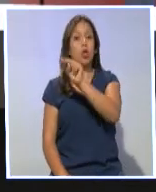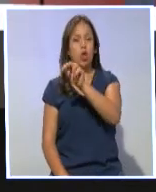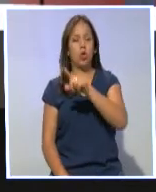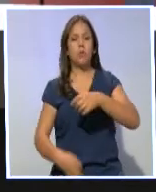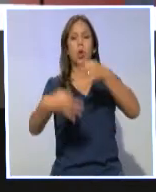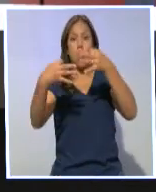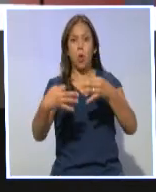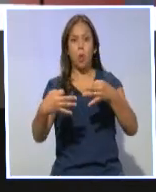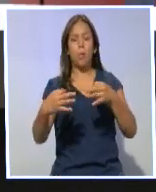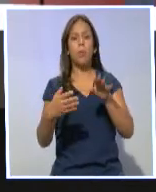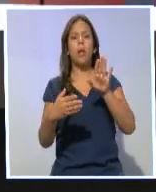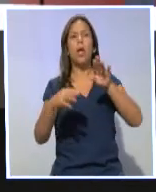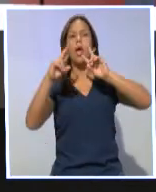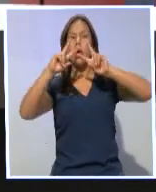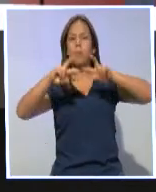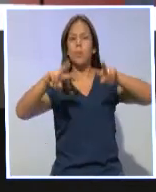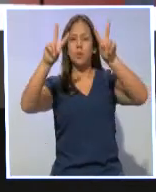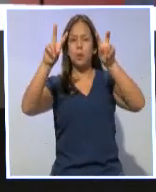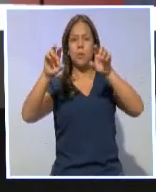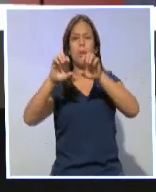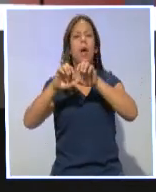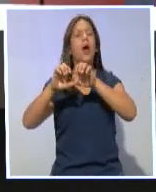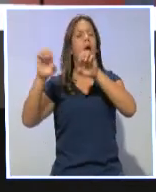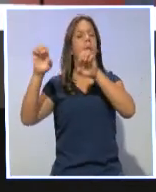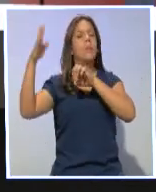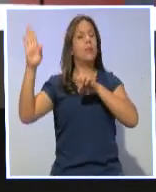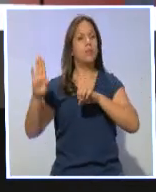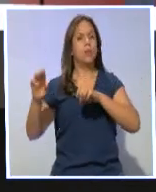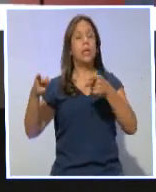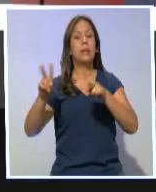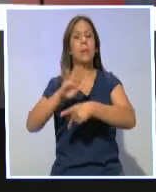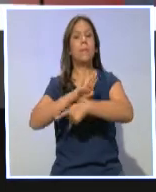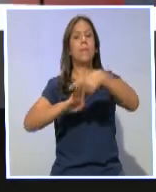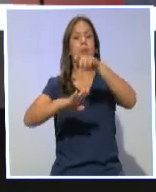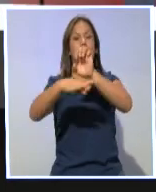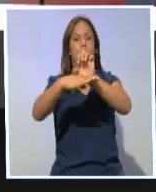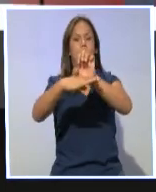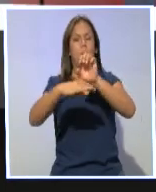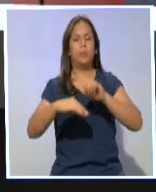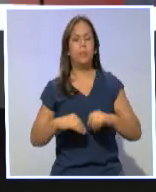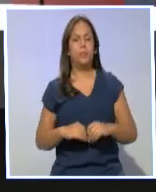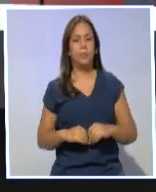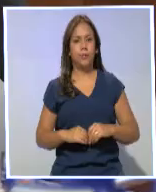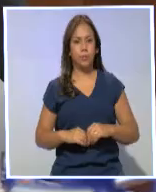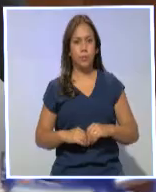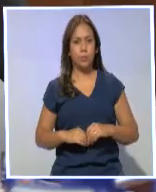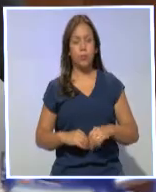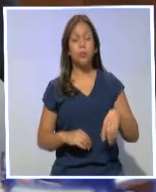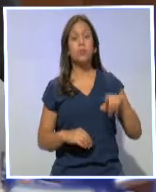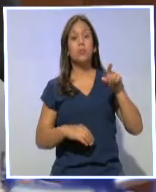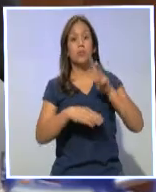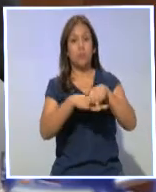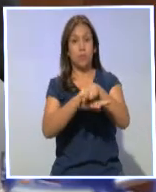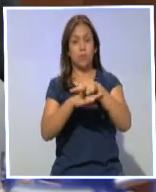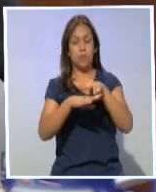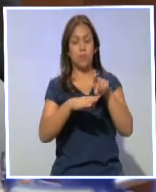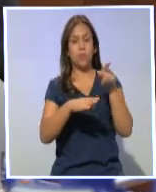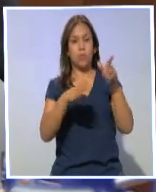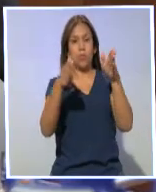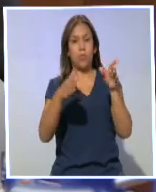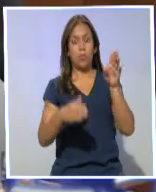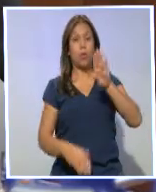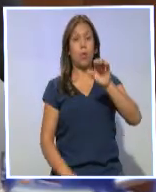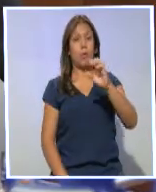en el marco de las investigaciones por los casos Odebrecht y Petroecuador. El fiscal general del Estado, Carlos